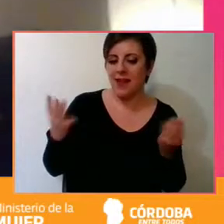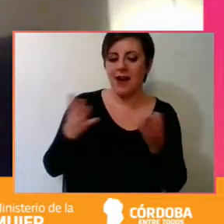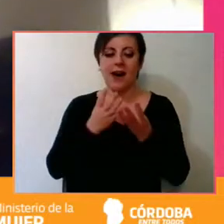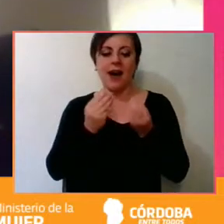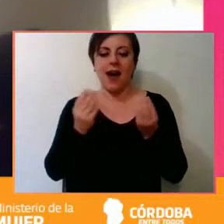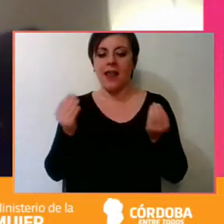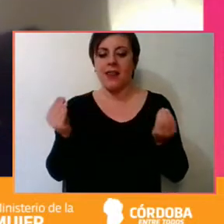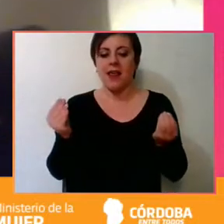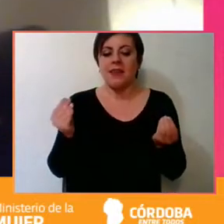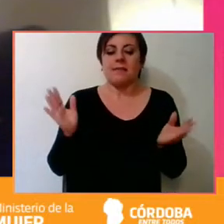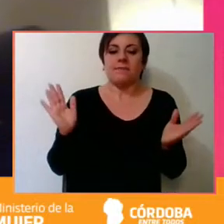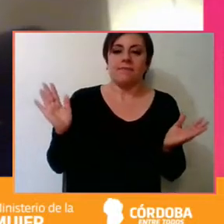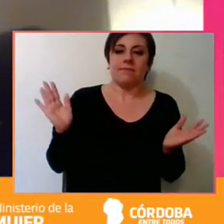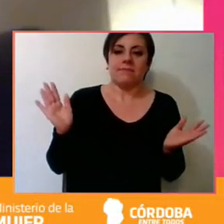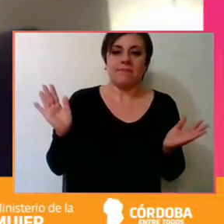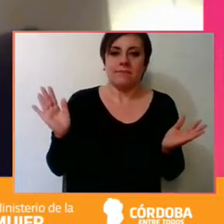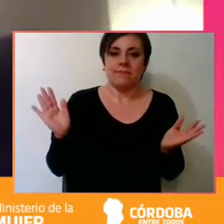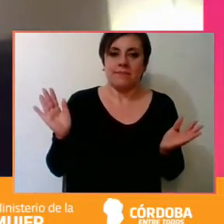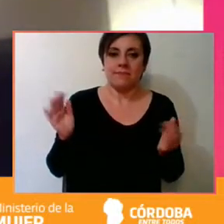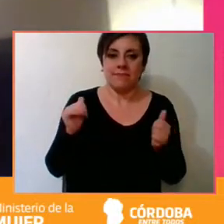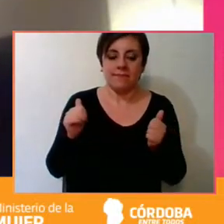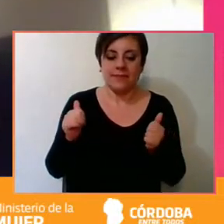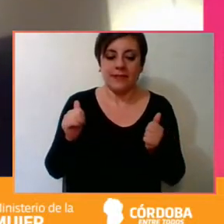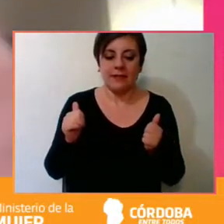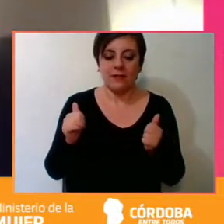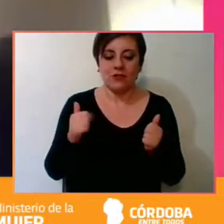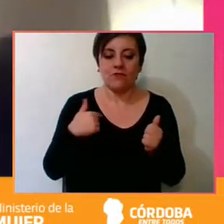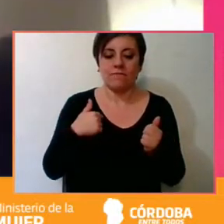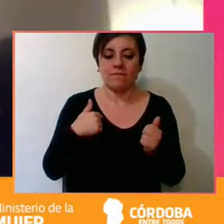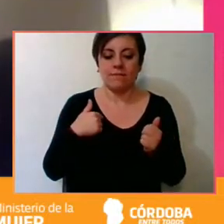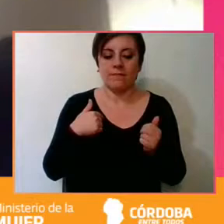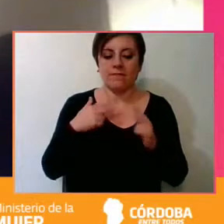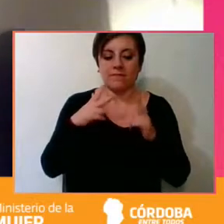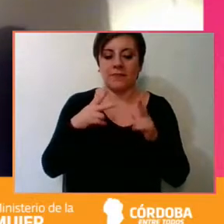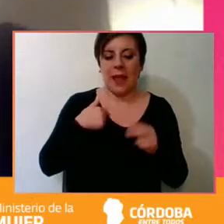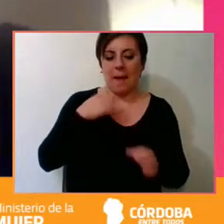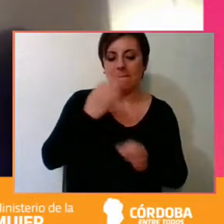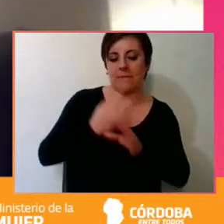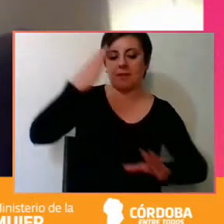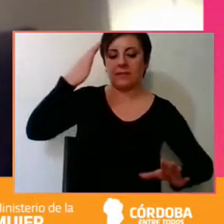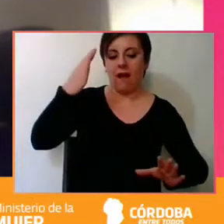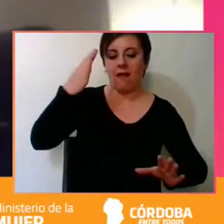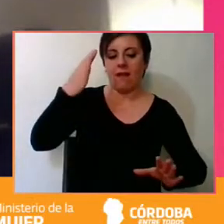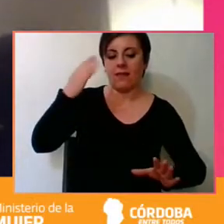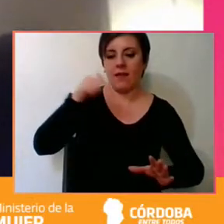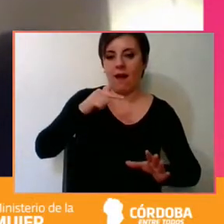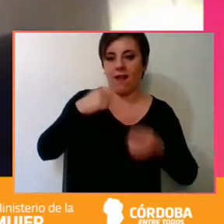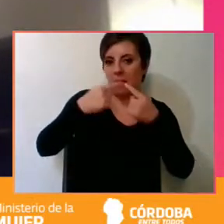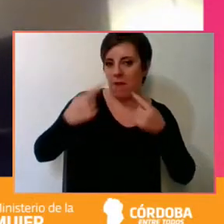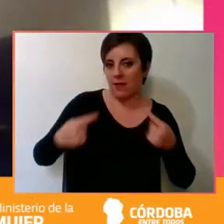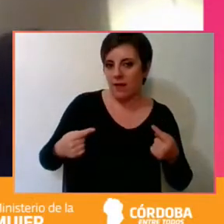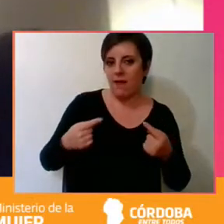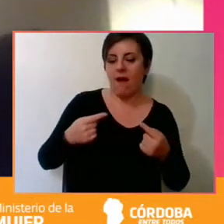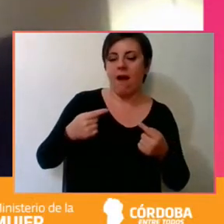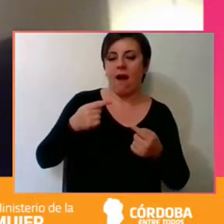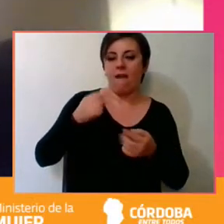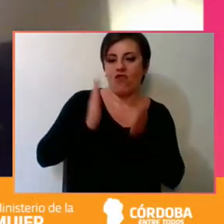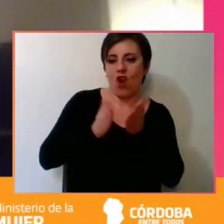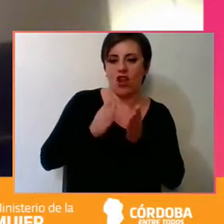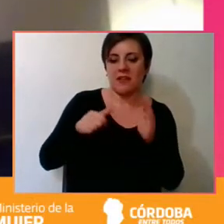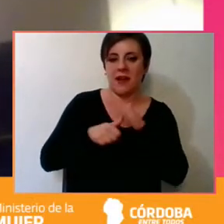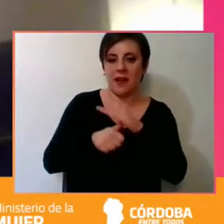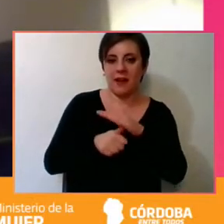¿verdad? Bien, yo debo empezar confesándoles que yo no soy un especialista en temas de violencia de género. Así que si